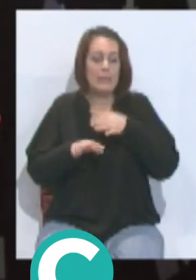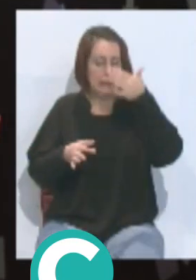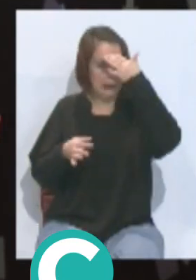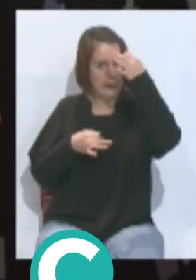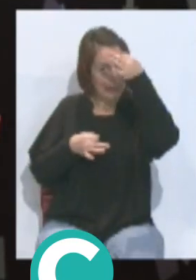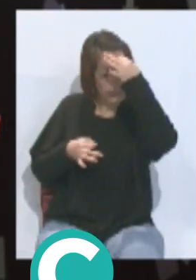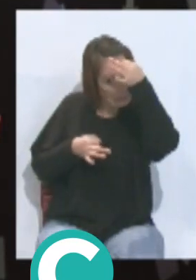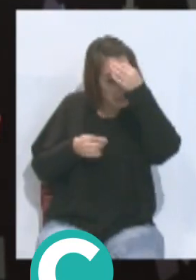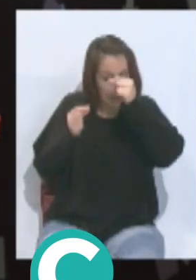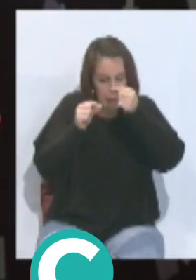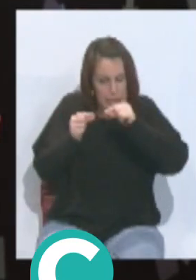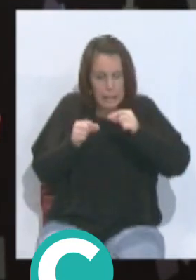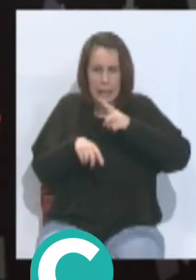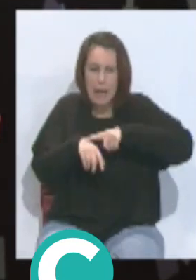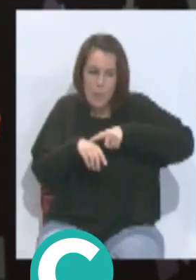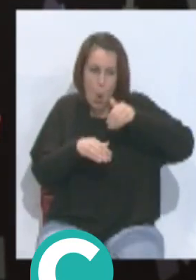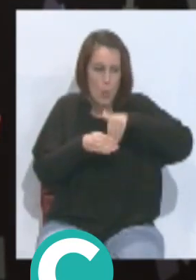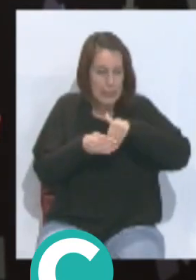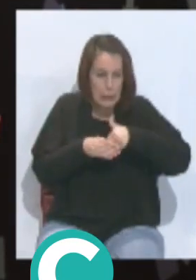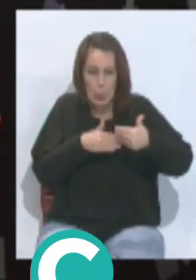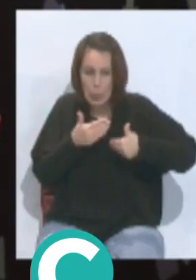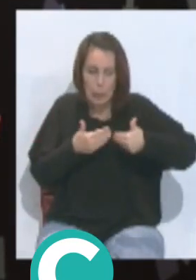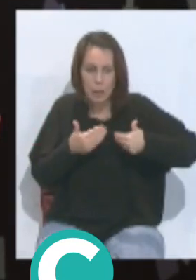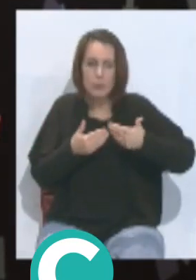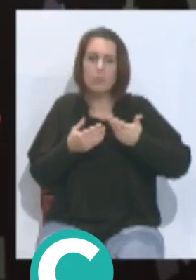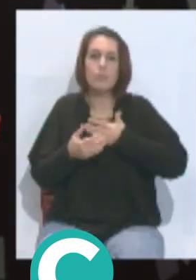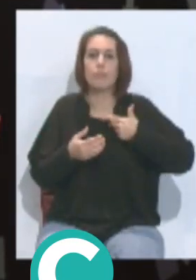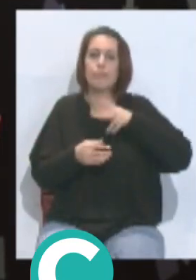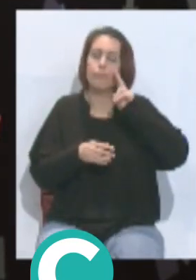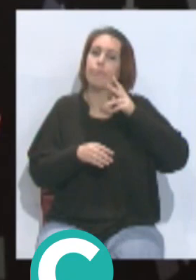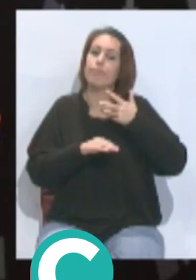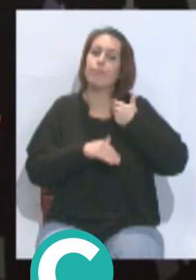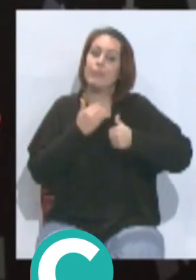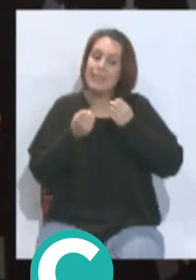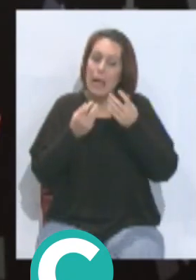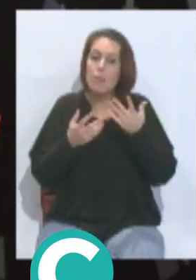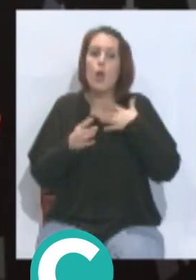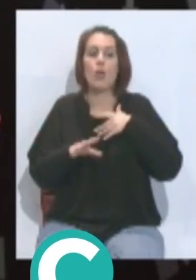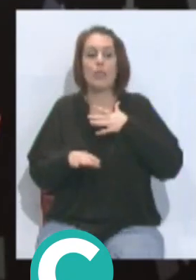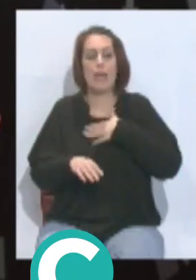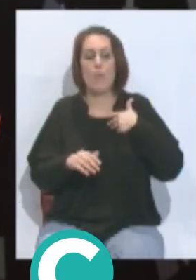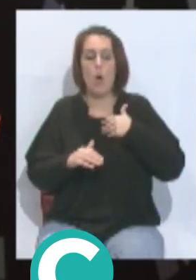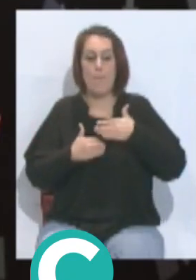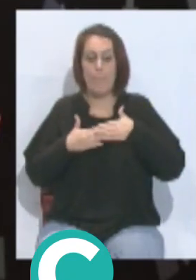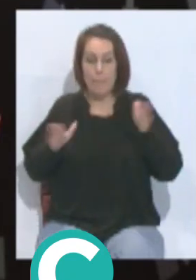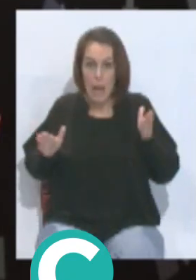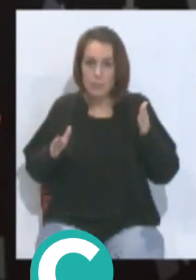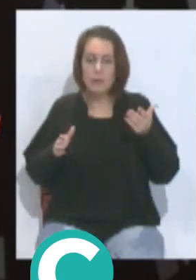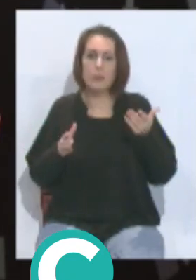¿no? Cuestiones de tiempo, de contenido, en fin. Entonces queremos ir viendo cómo evoluciona, pero queríamos lanzarlo ya e iremos